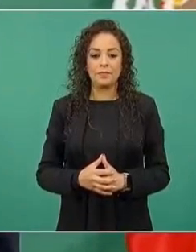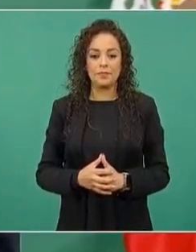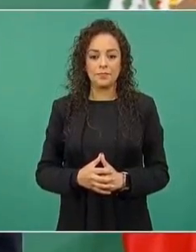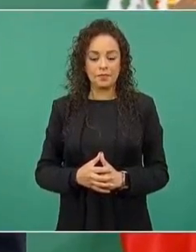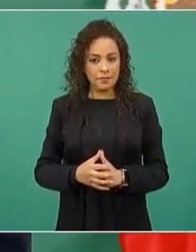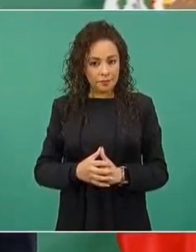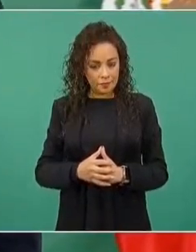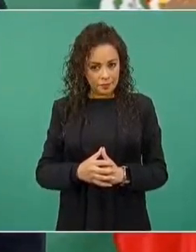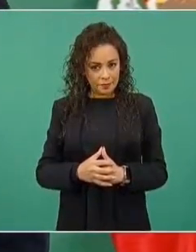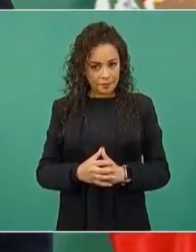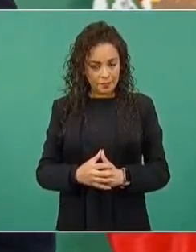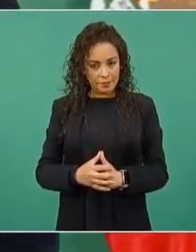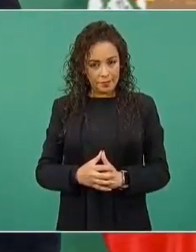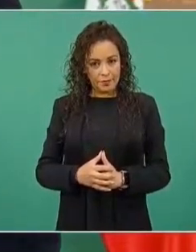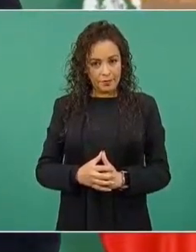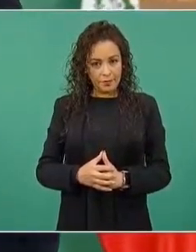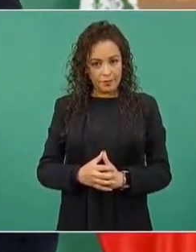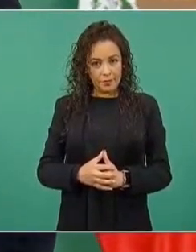Les